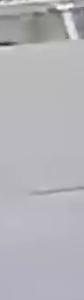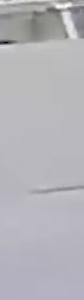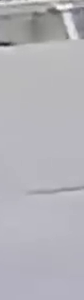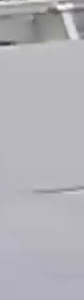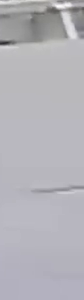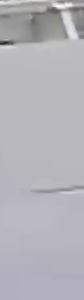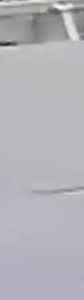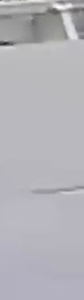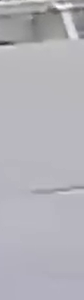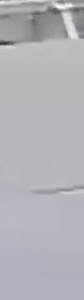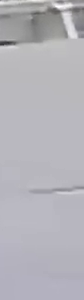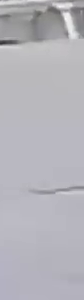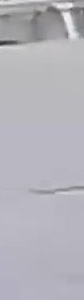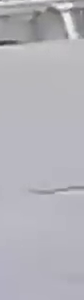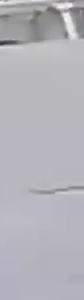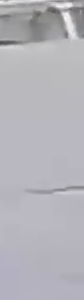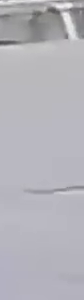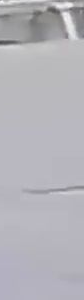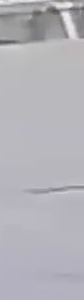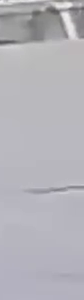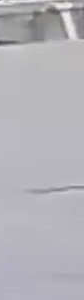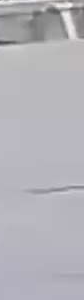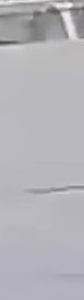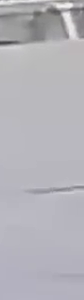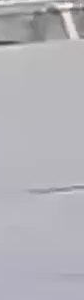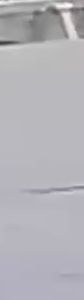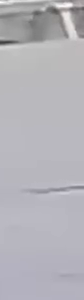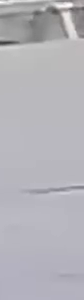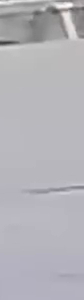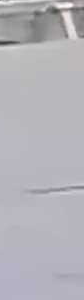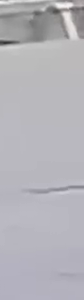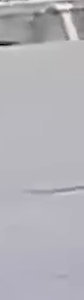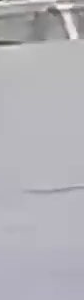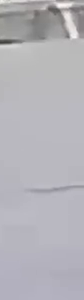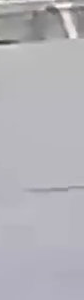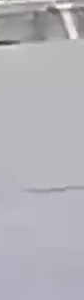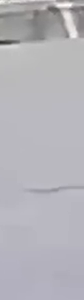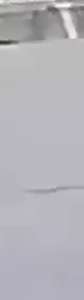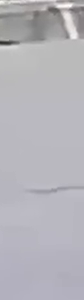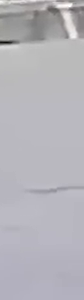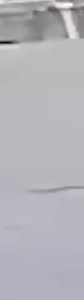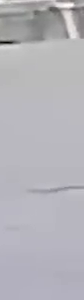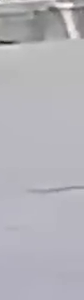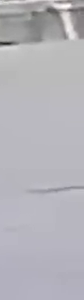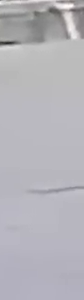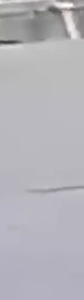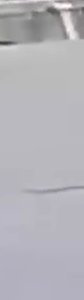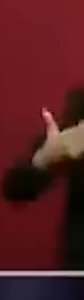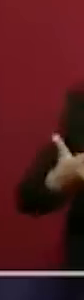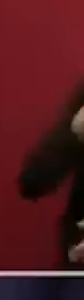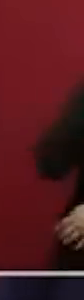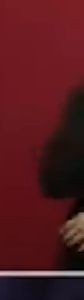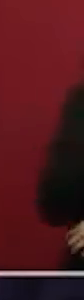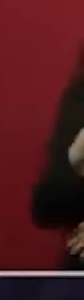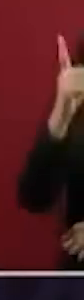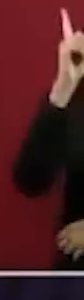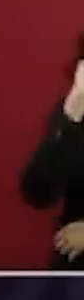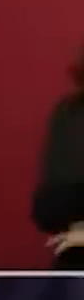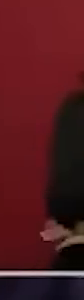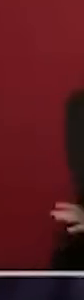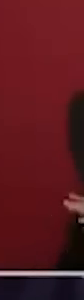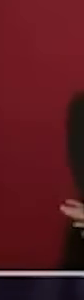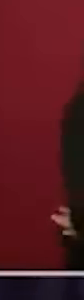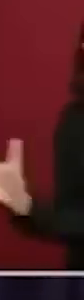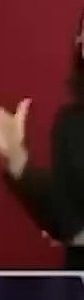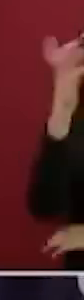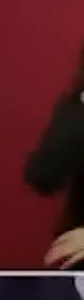es fruto del trabajo de muchos hombres y mujeres del campo y